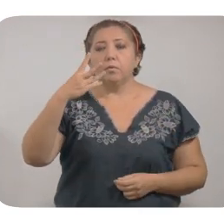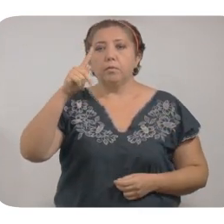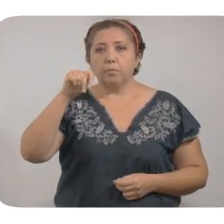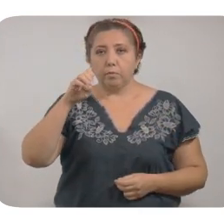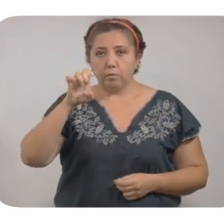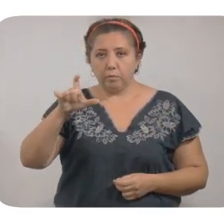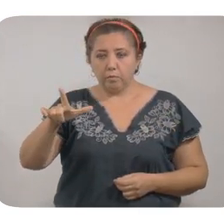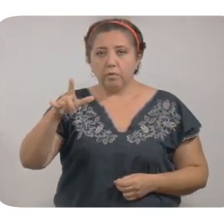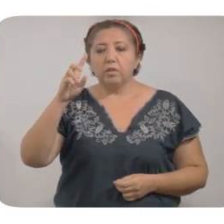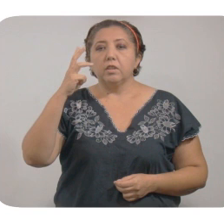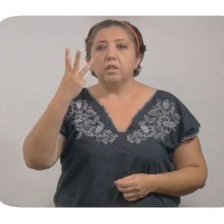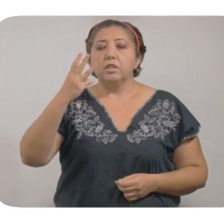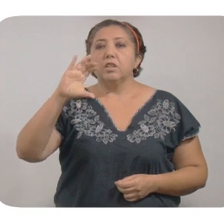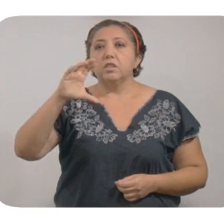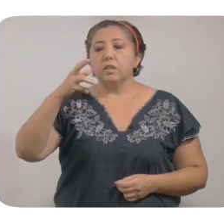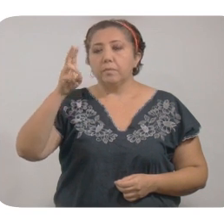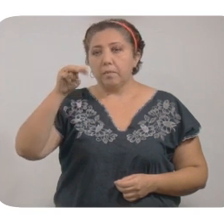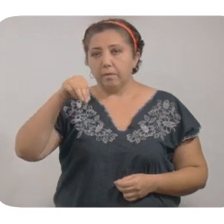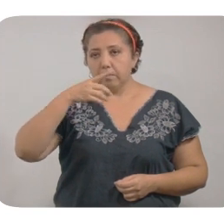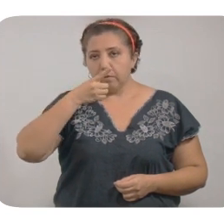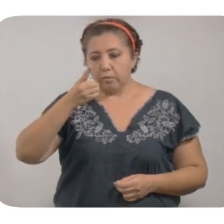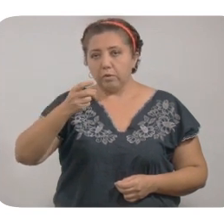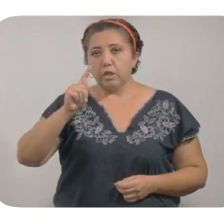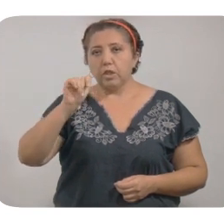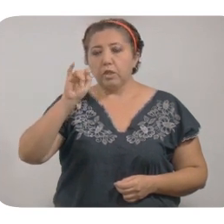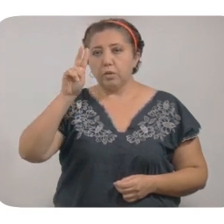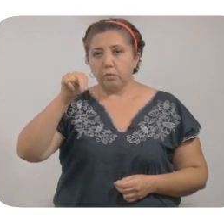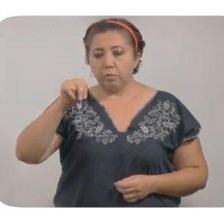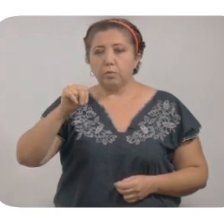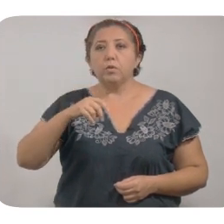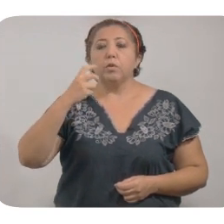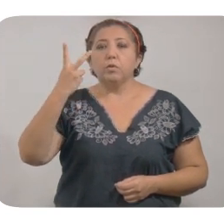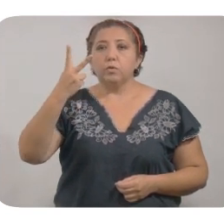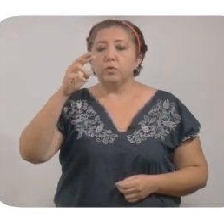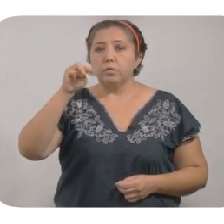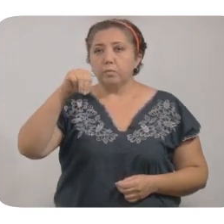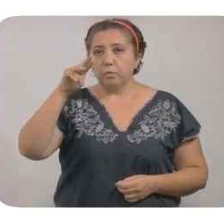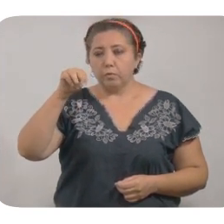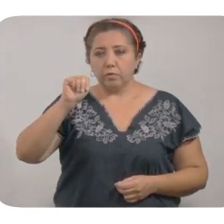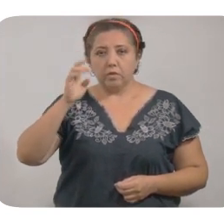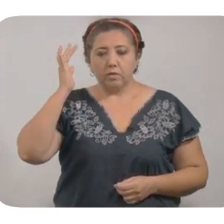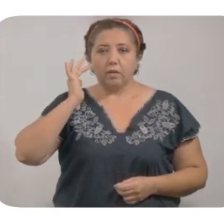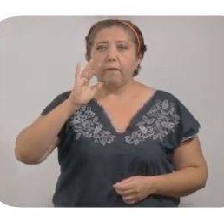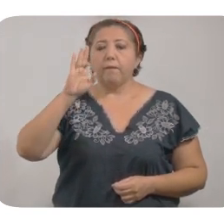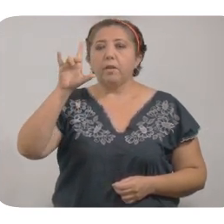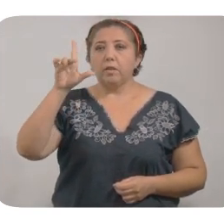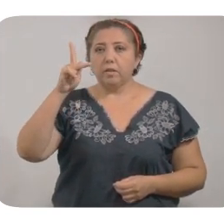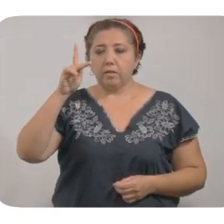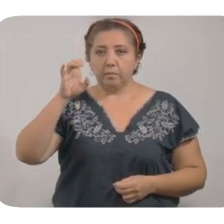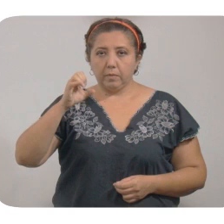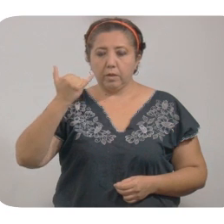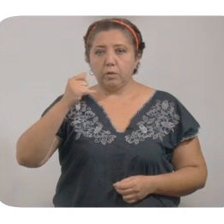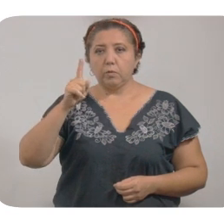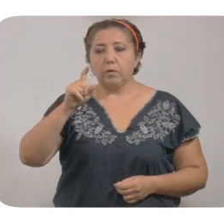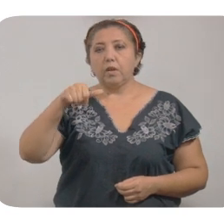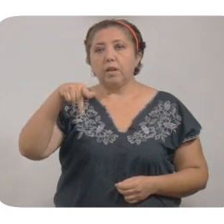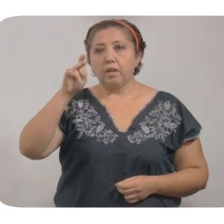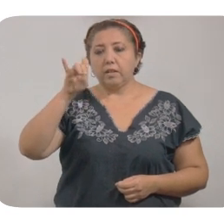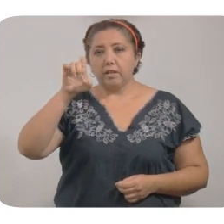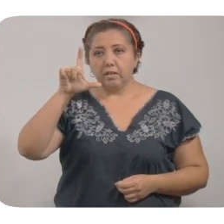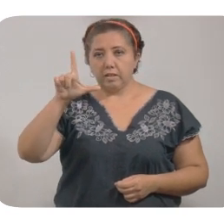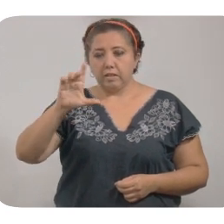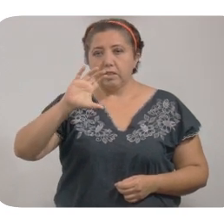3 en temas y tinum 12 en mundo san felipe su caca y 1 en akil